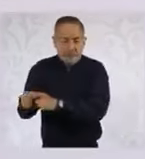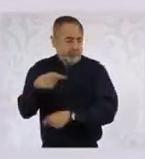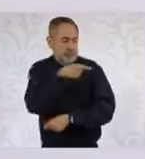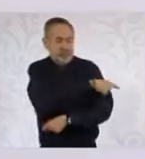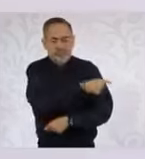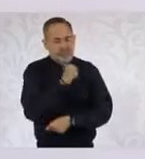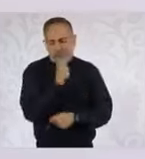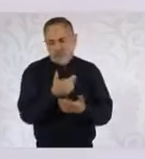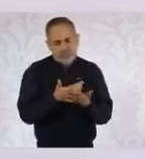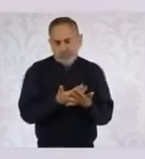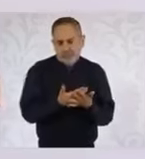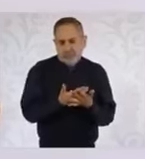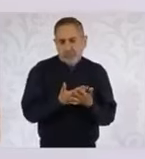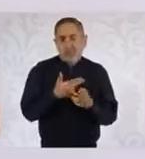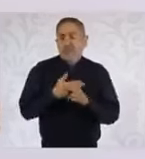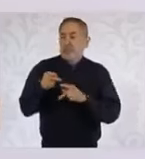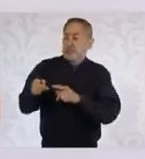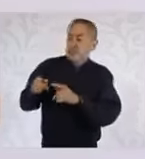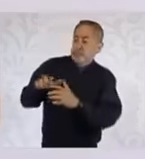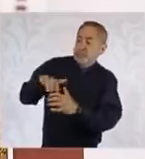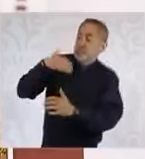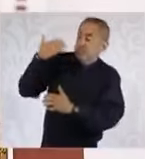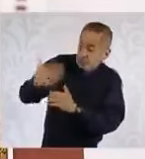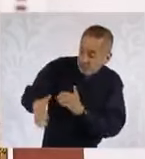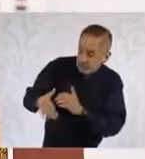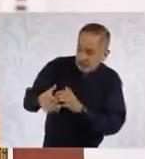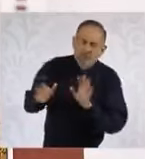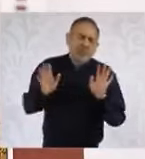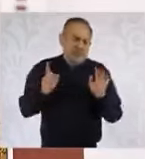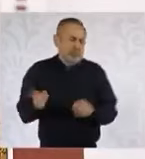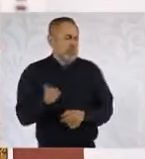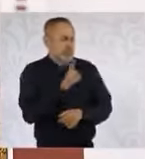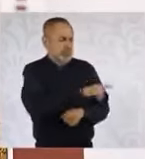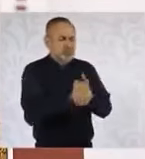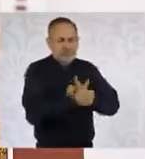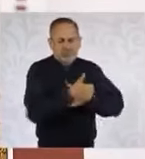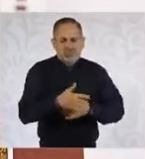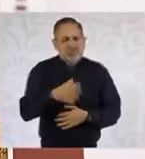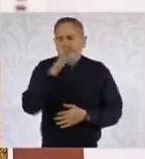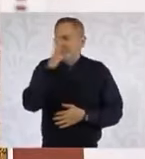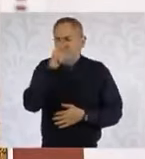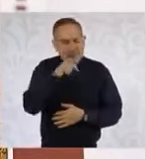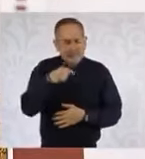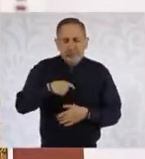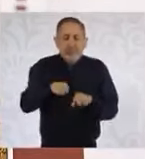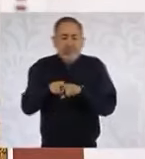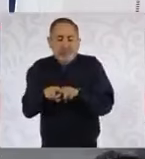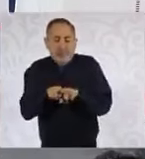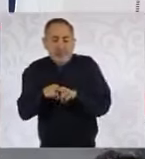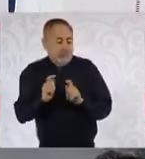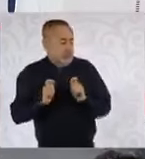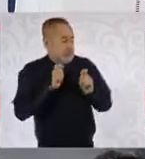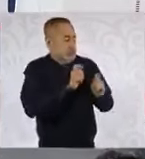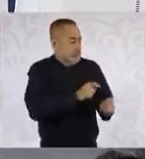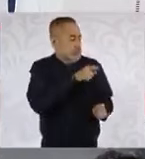Pero esto de que haya hermanos, pasen esposos, no es correcto.